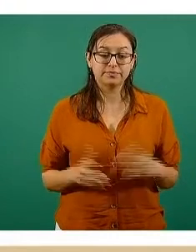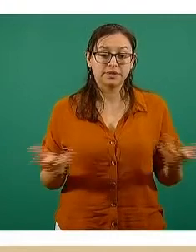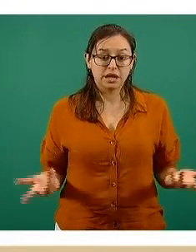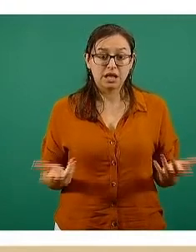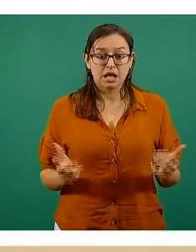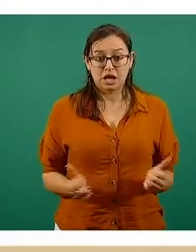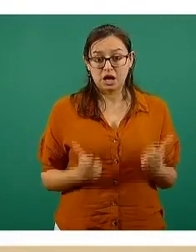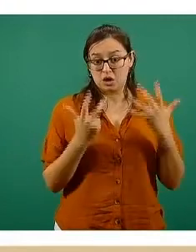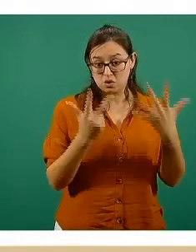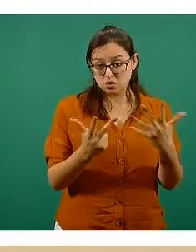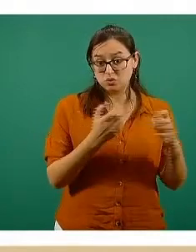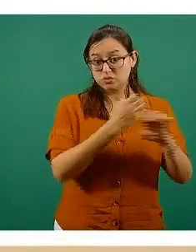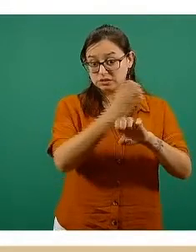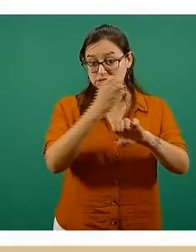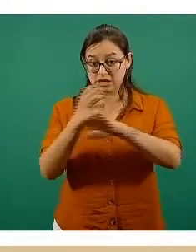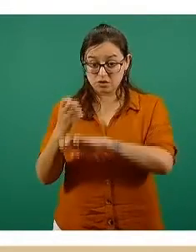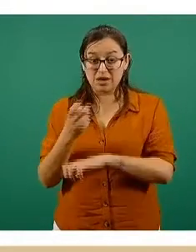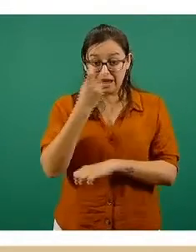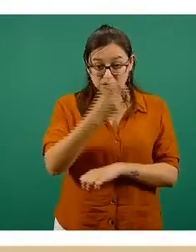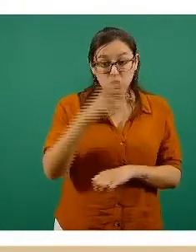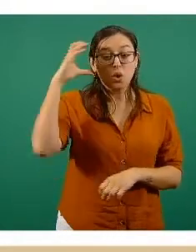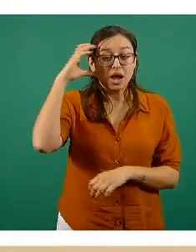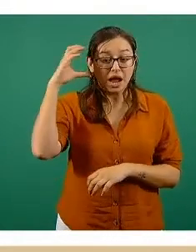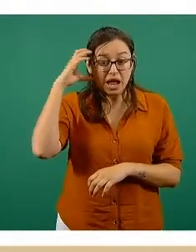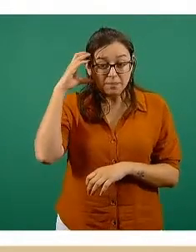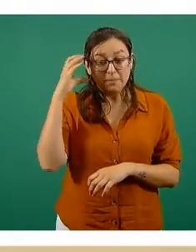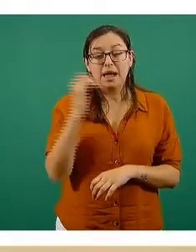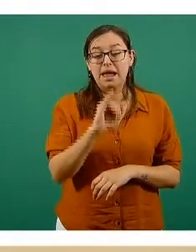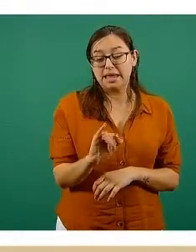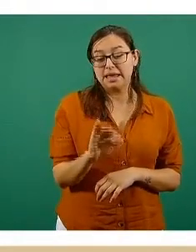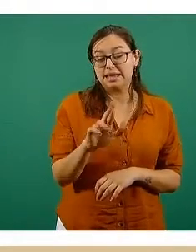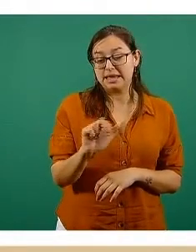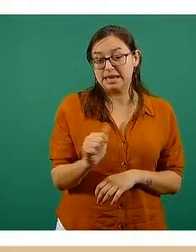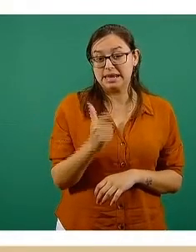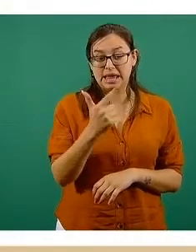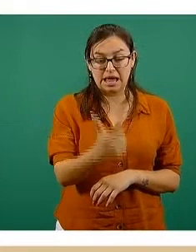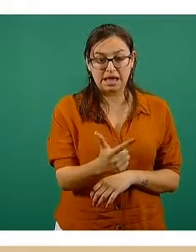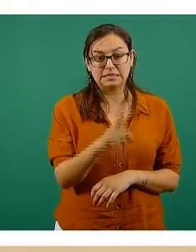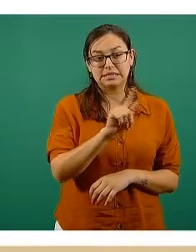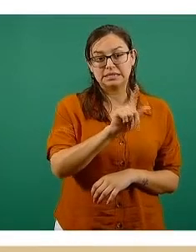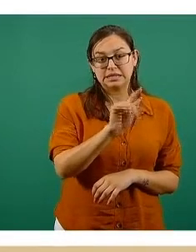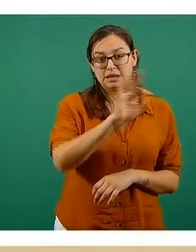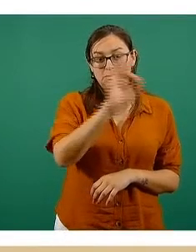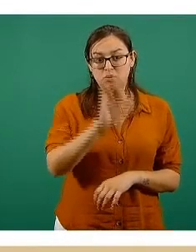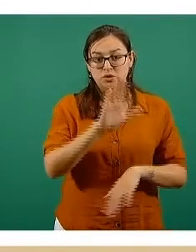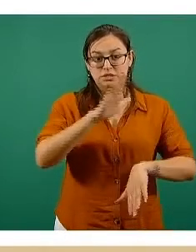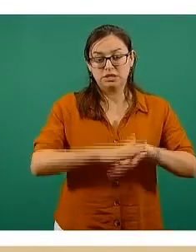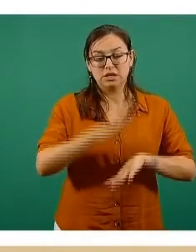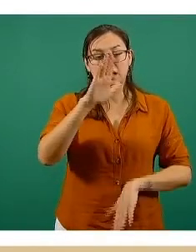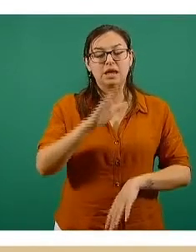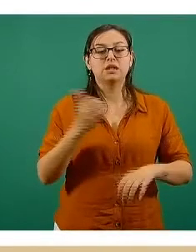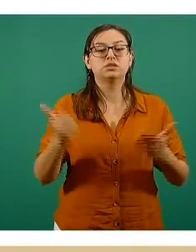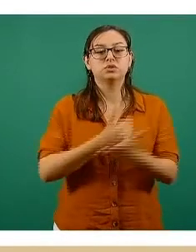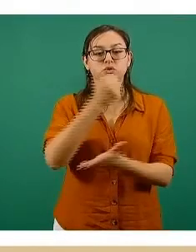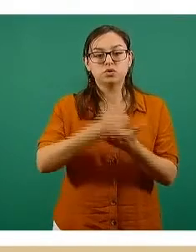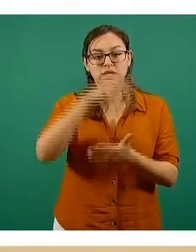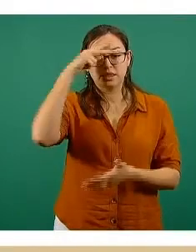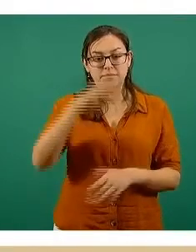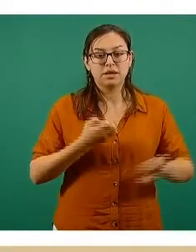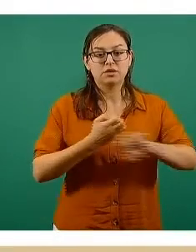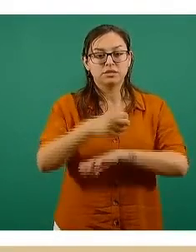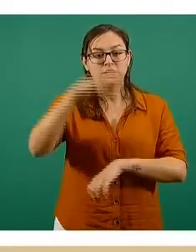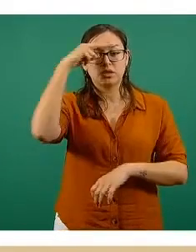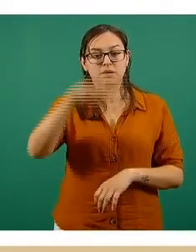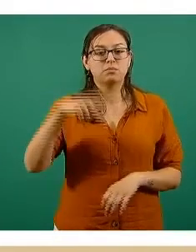entidades tenemos más del 70% de ocupación, y son Ciudad de México, Estado de México, Puebla, Hidalgo,